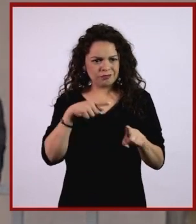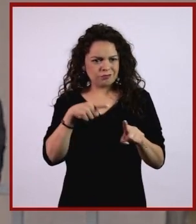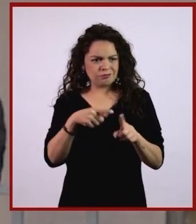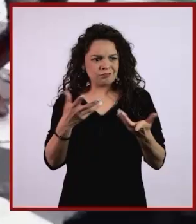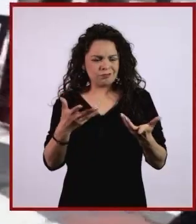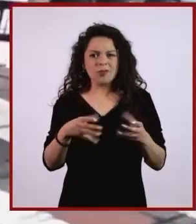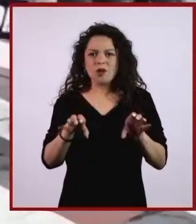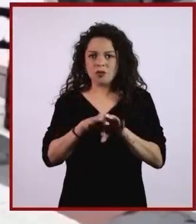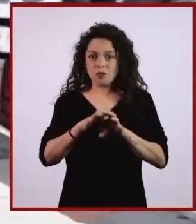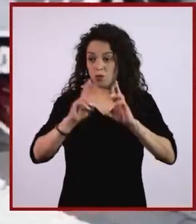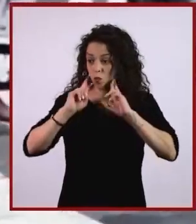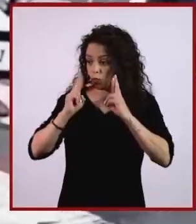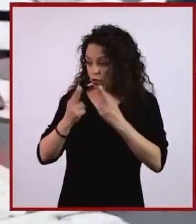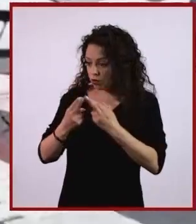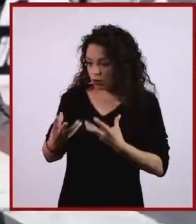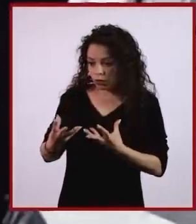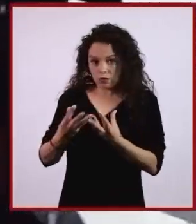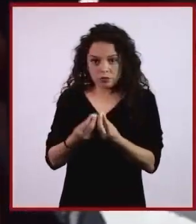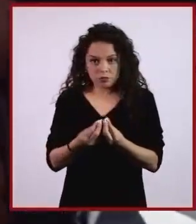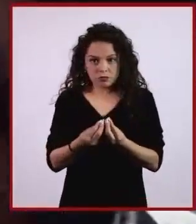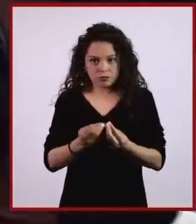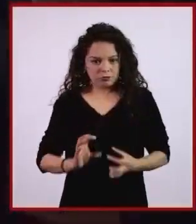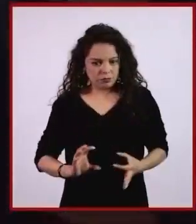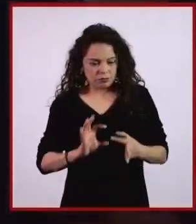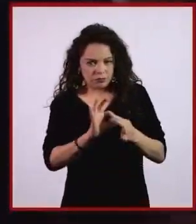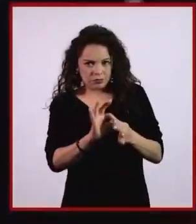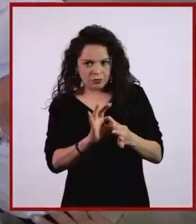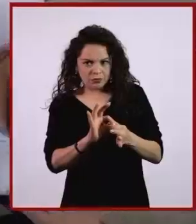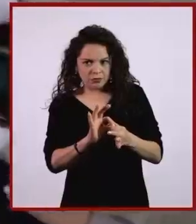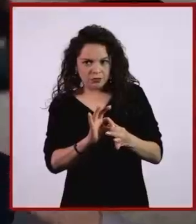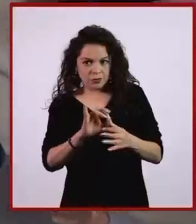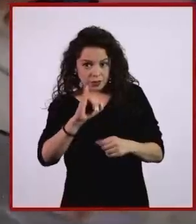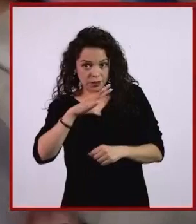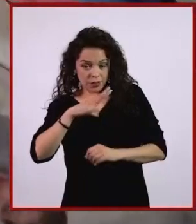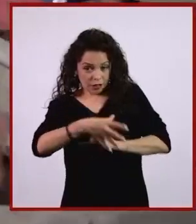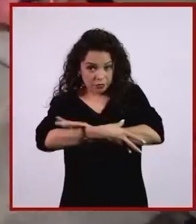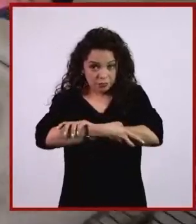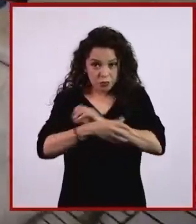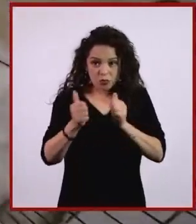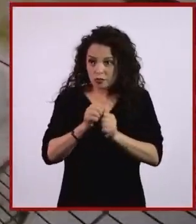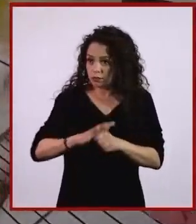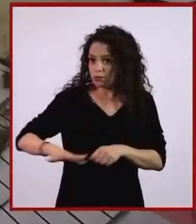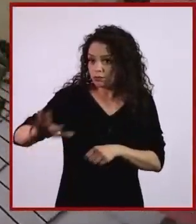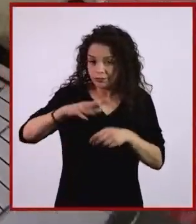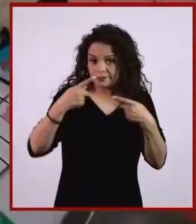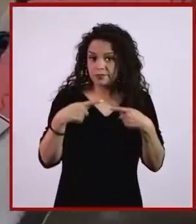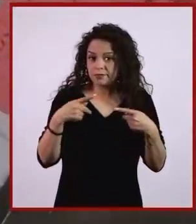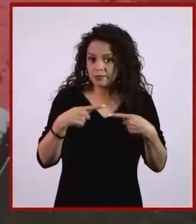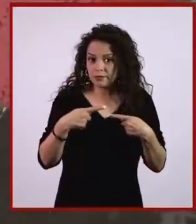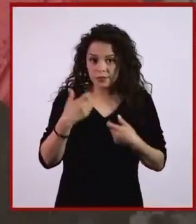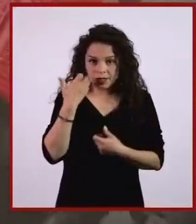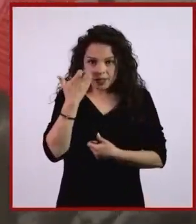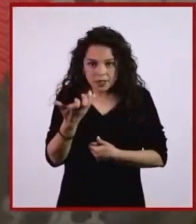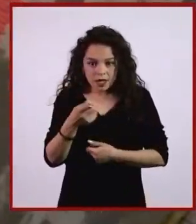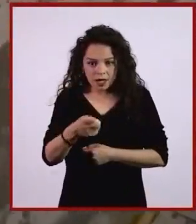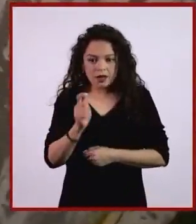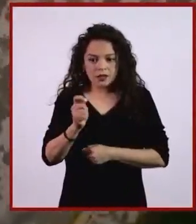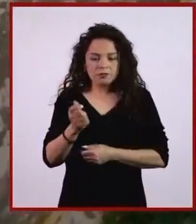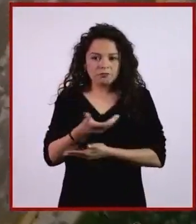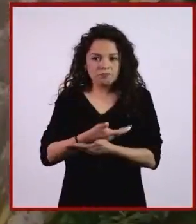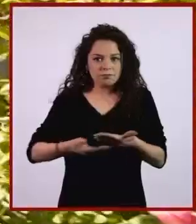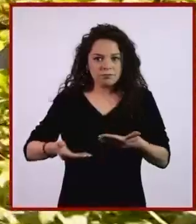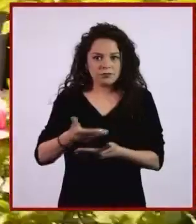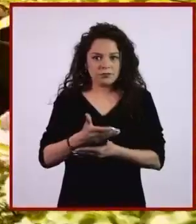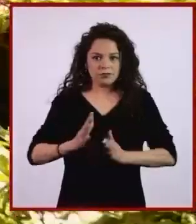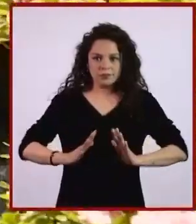suena a cuán unidos estamos unos, cuán integrados, qué tan fraternos somos con los demás y si queremos convivir con